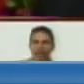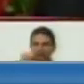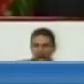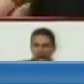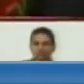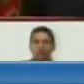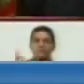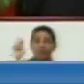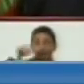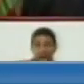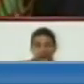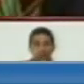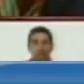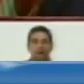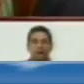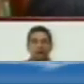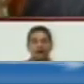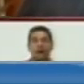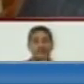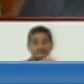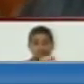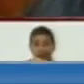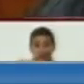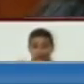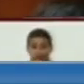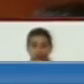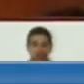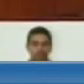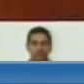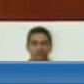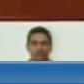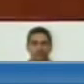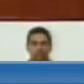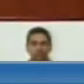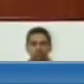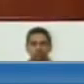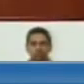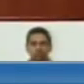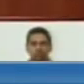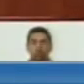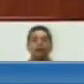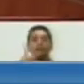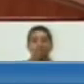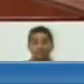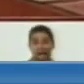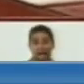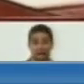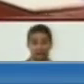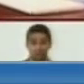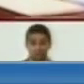Maracay, Valera y Acarigua.